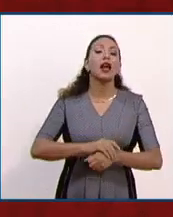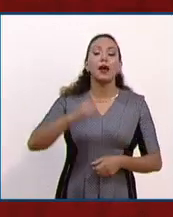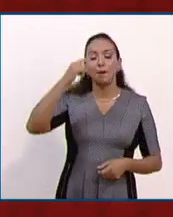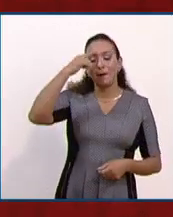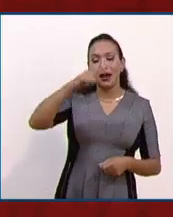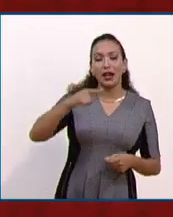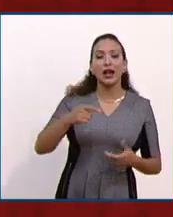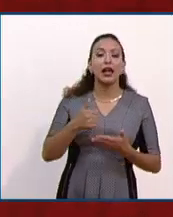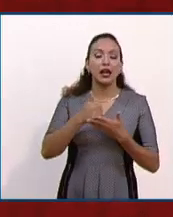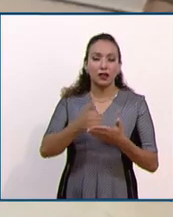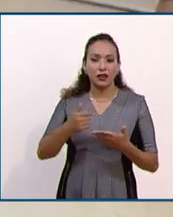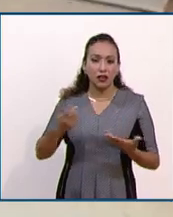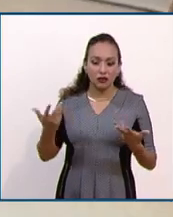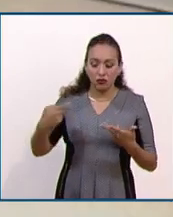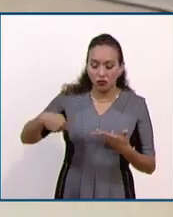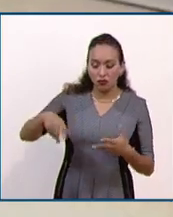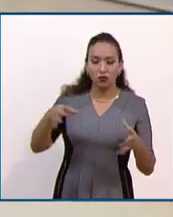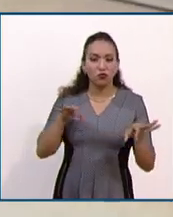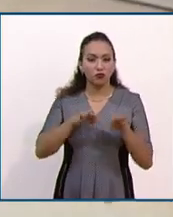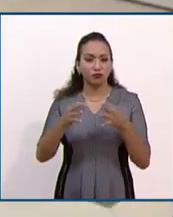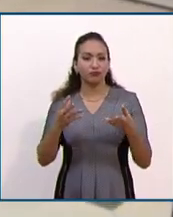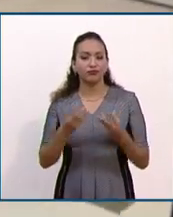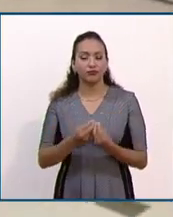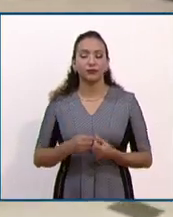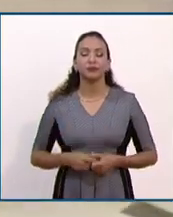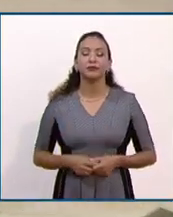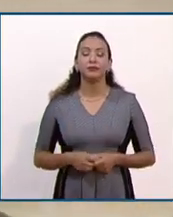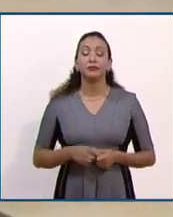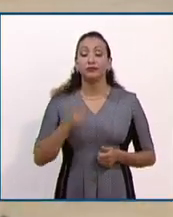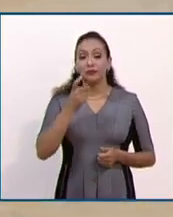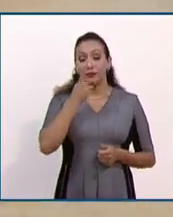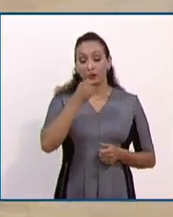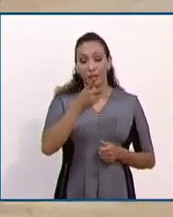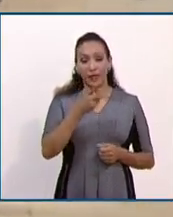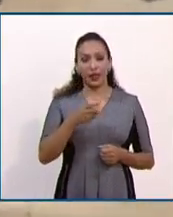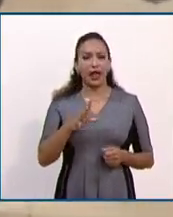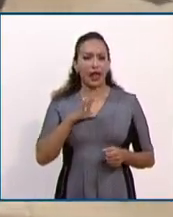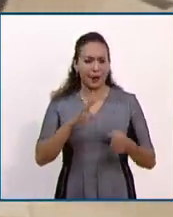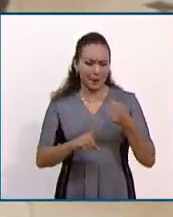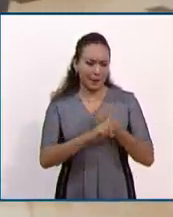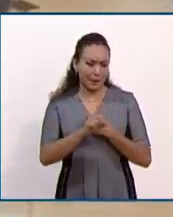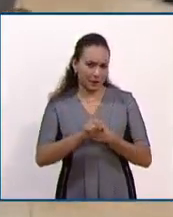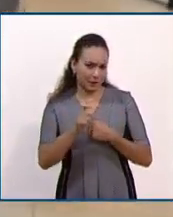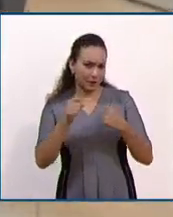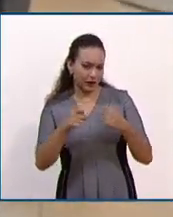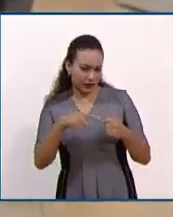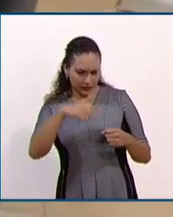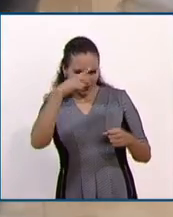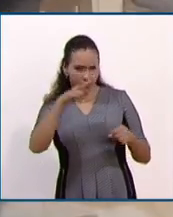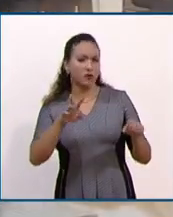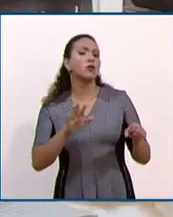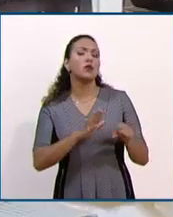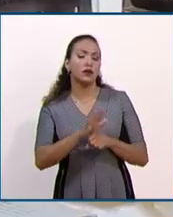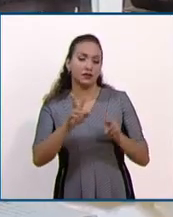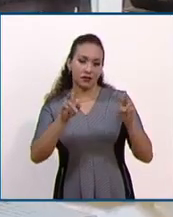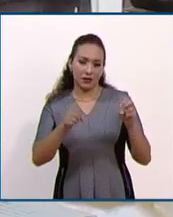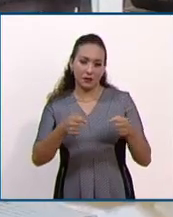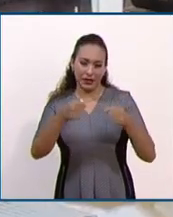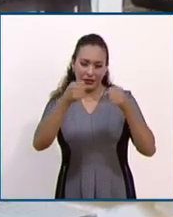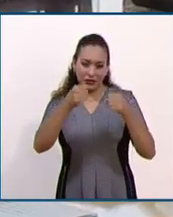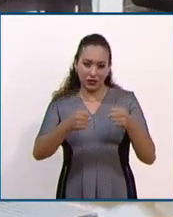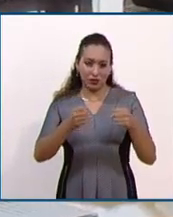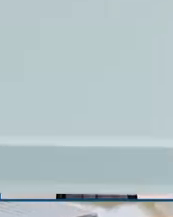postulados constitucionales. También se refirió a los principales desafíos que tiene nuestro país en materia de seguridad y